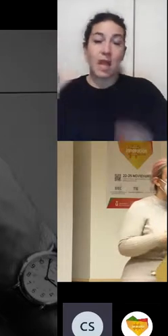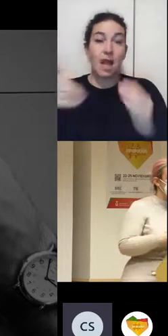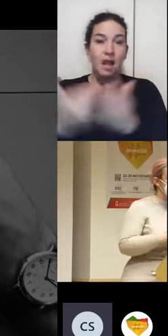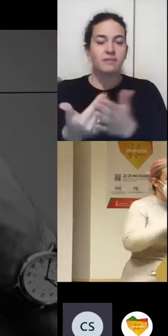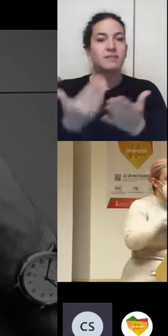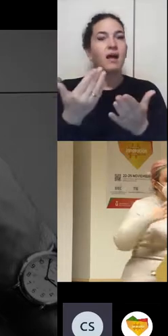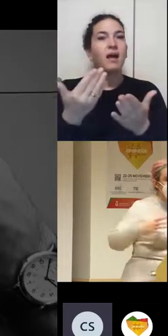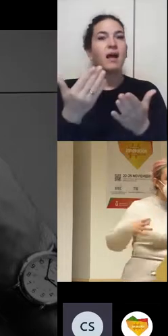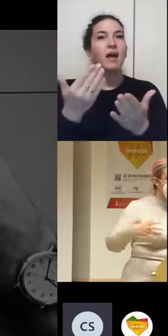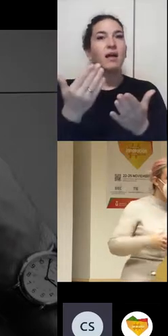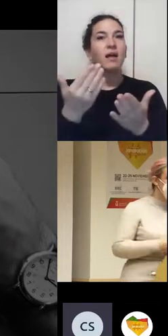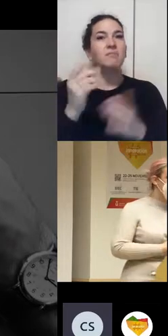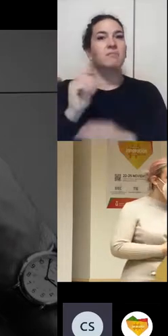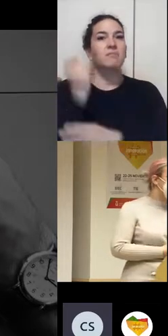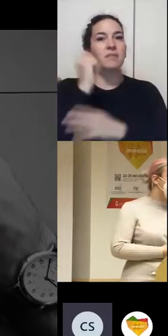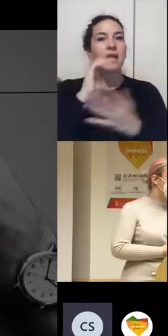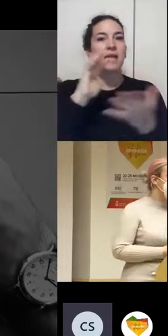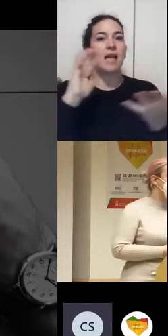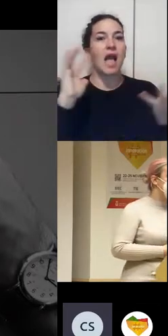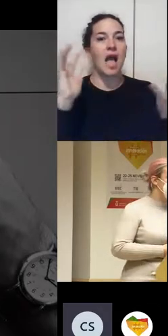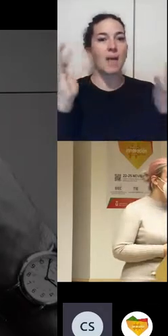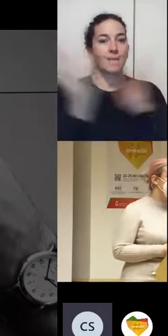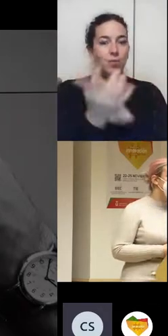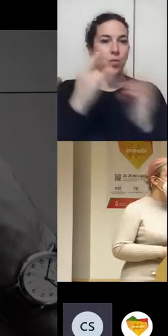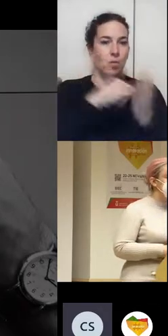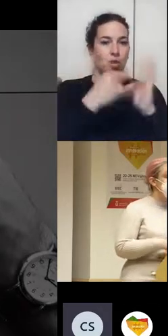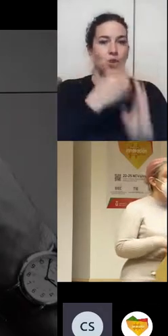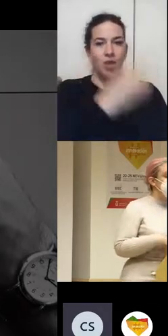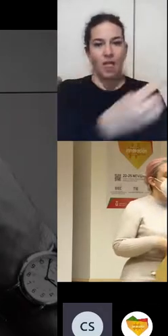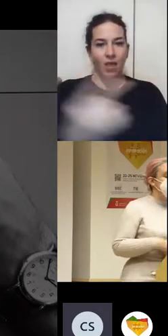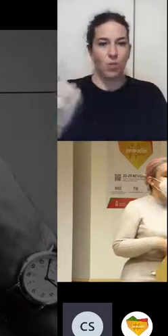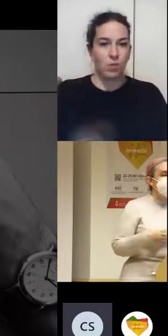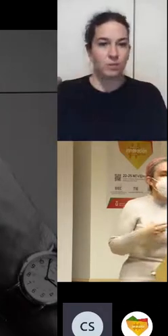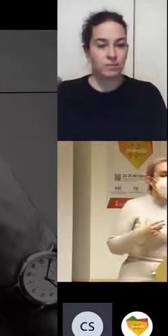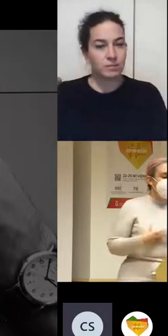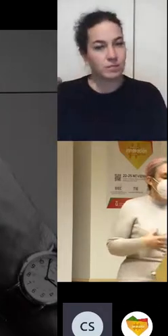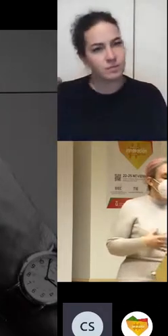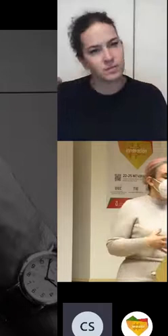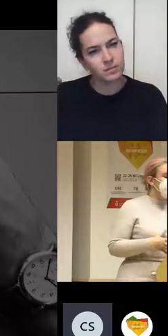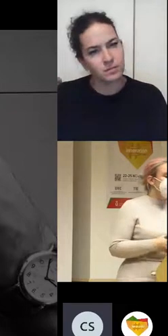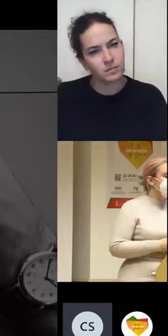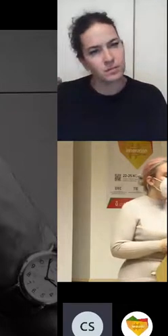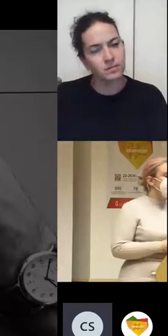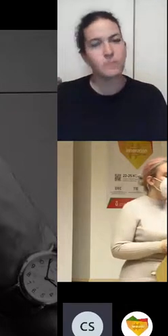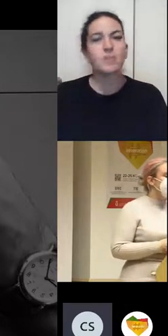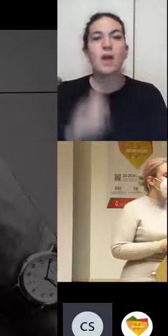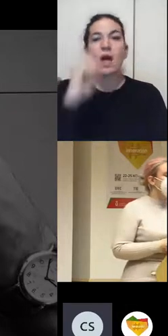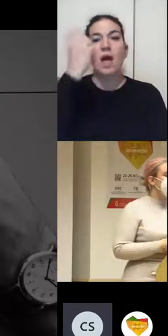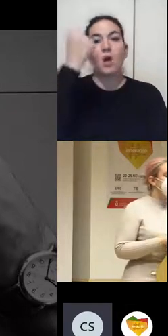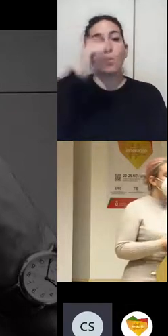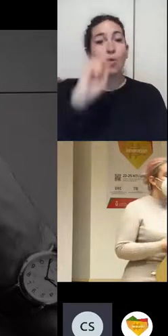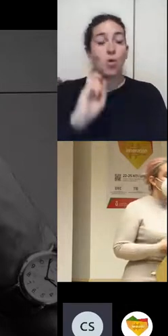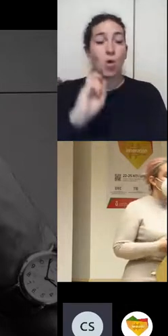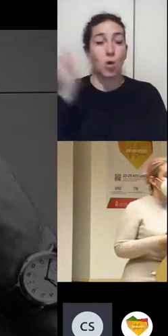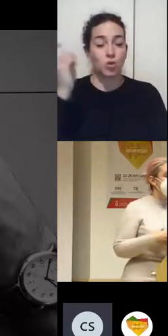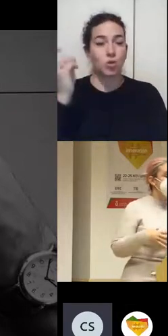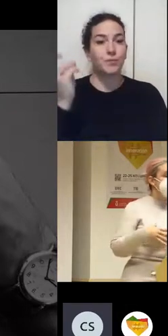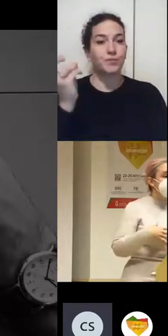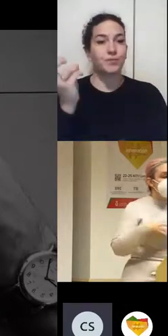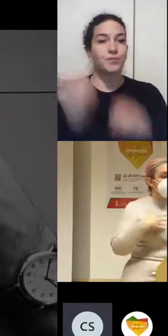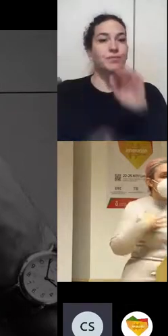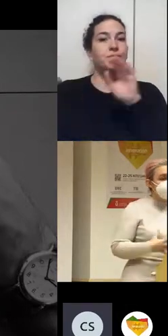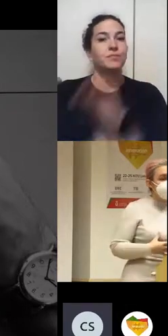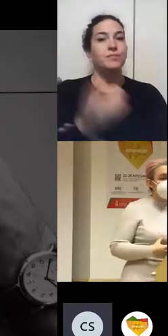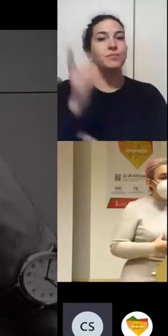diferentes transiciones entre los proyectos que habían presentado. Otro alumno, por ejemplo, llegó a desarrollar una serie